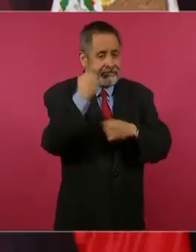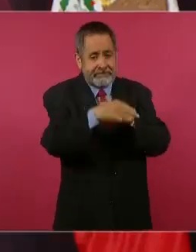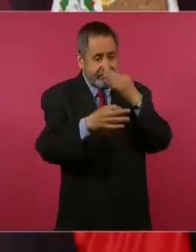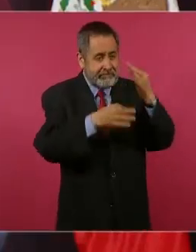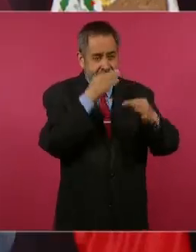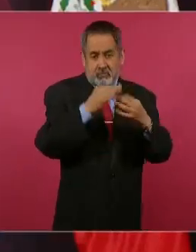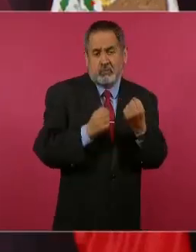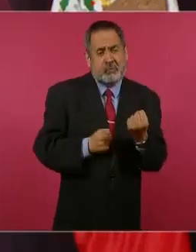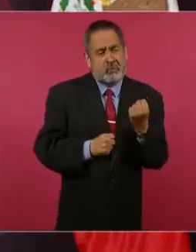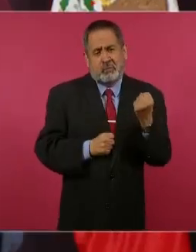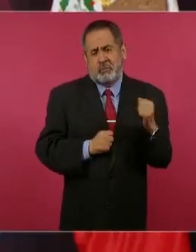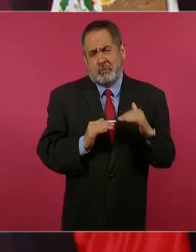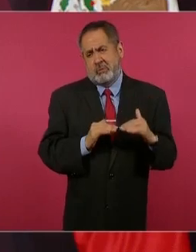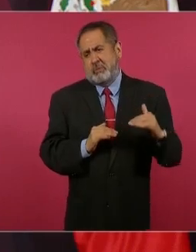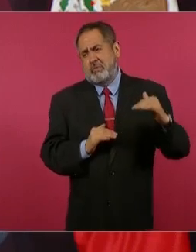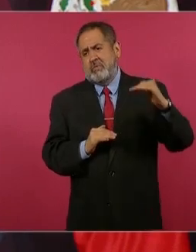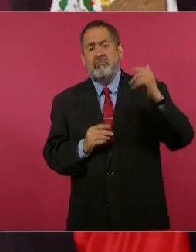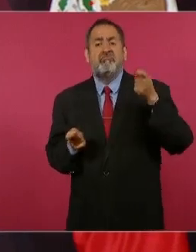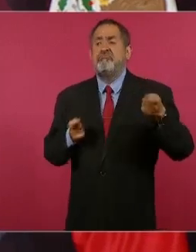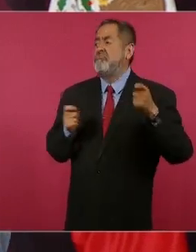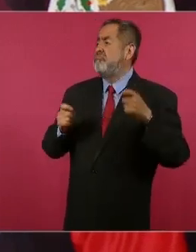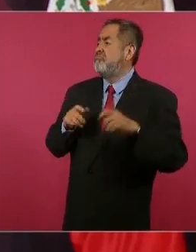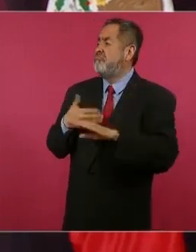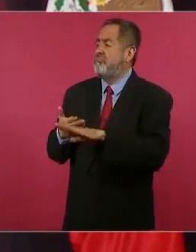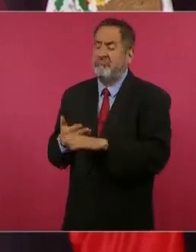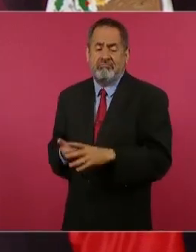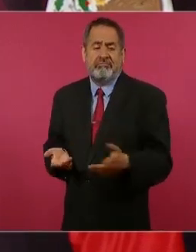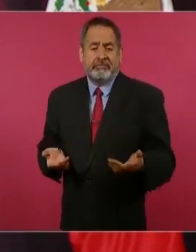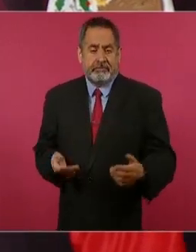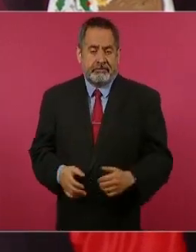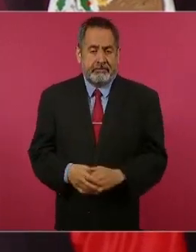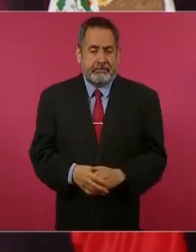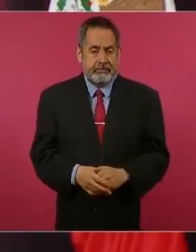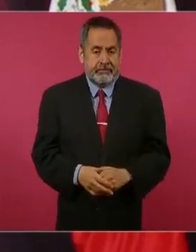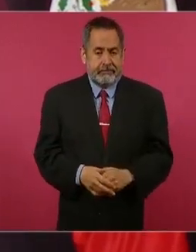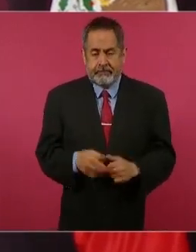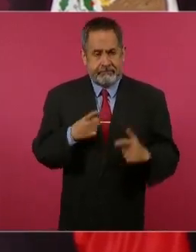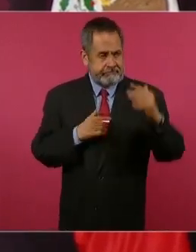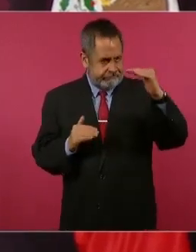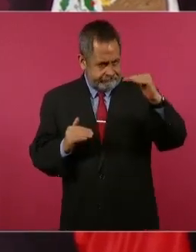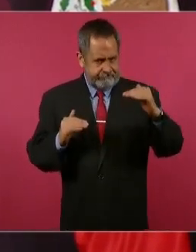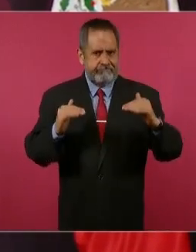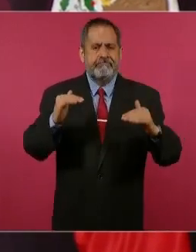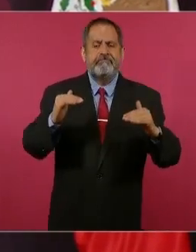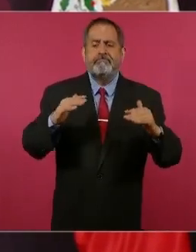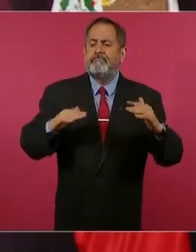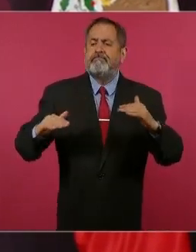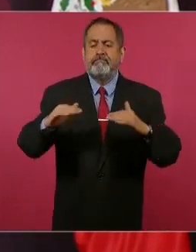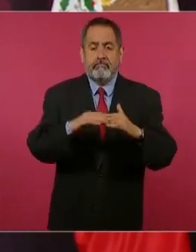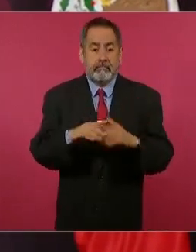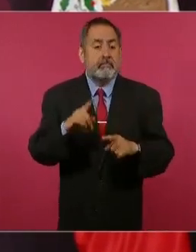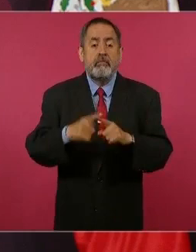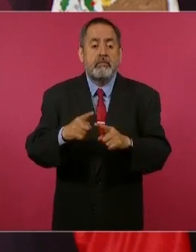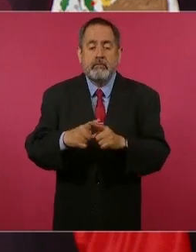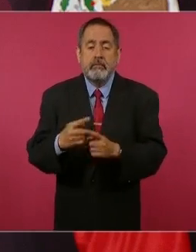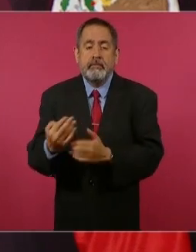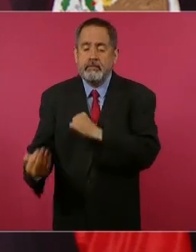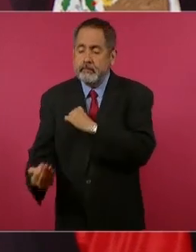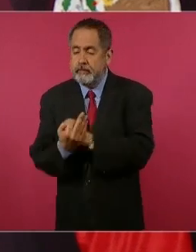que haya más equilibrio. Nos han salvado